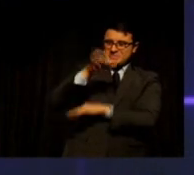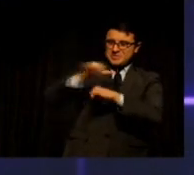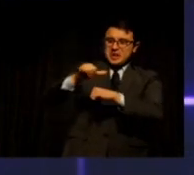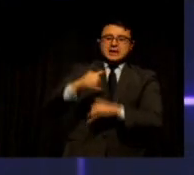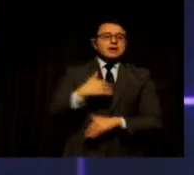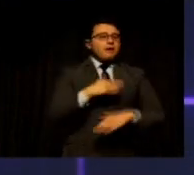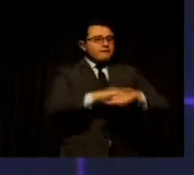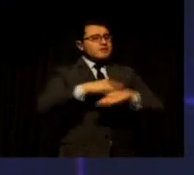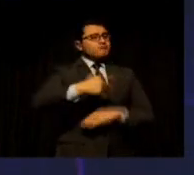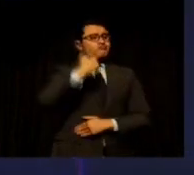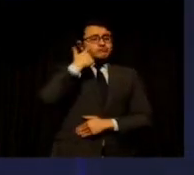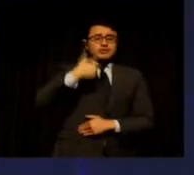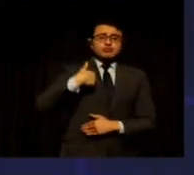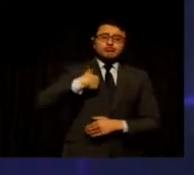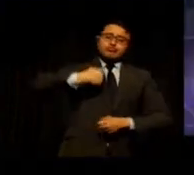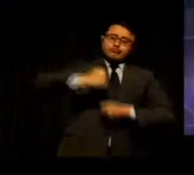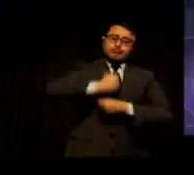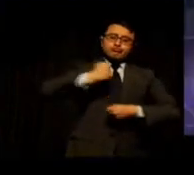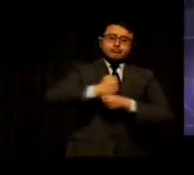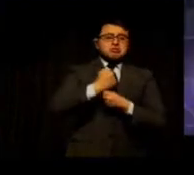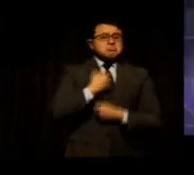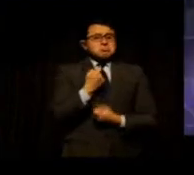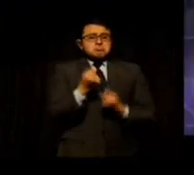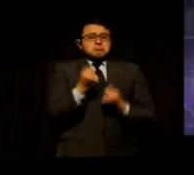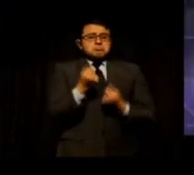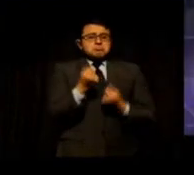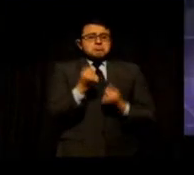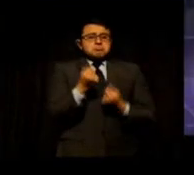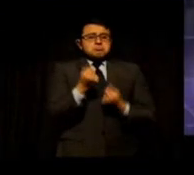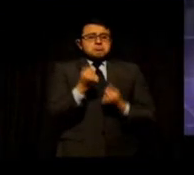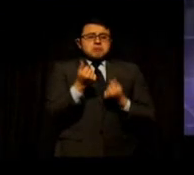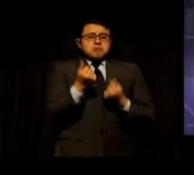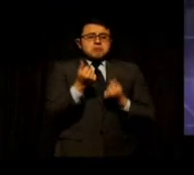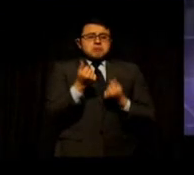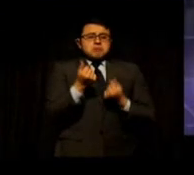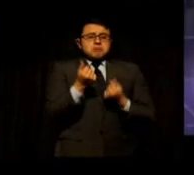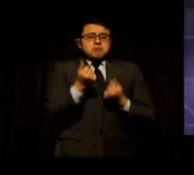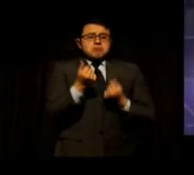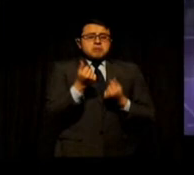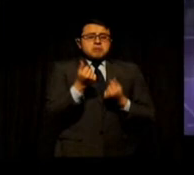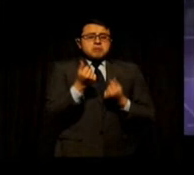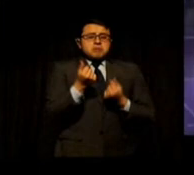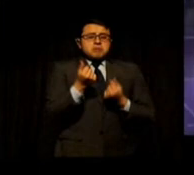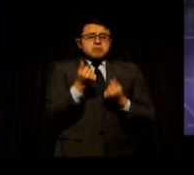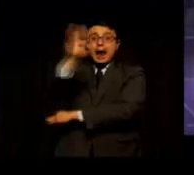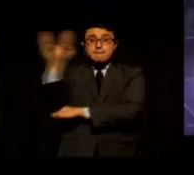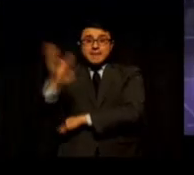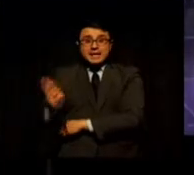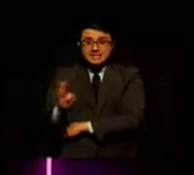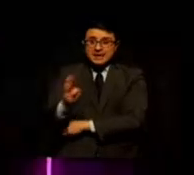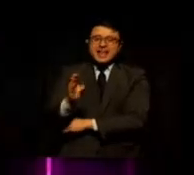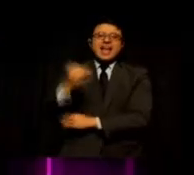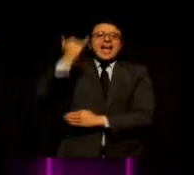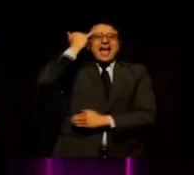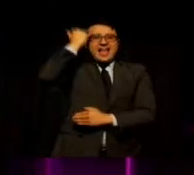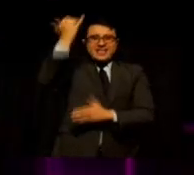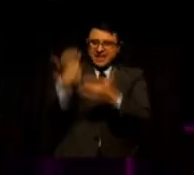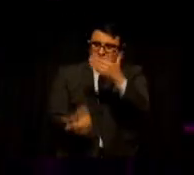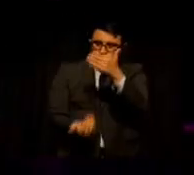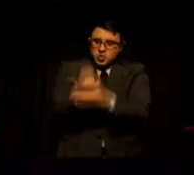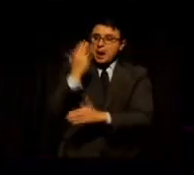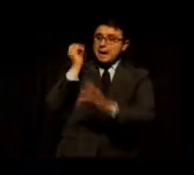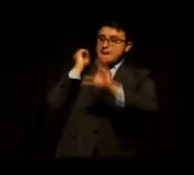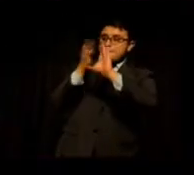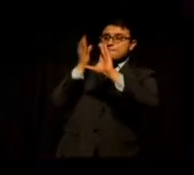fui a brasil yo estaba trabajando me iba muy bien y decidí crear un banco